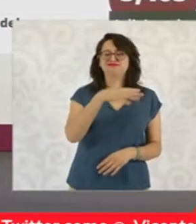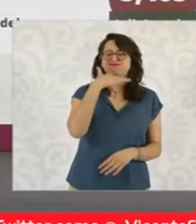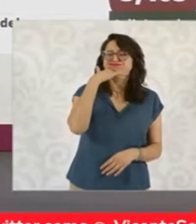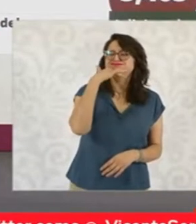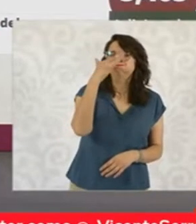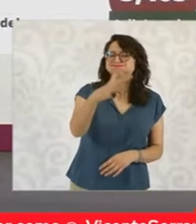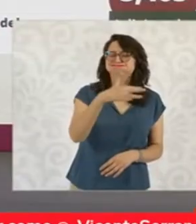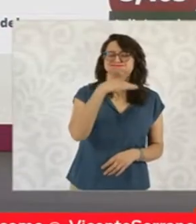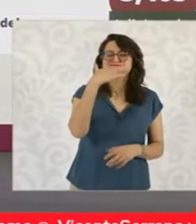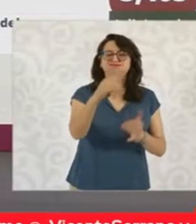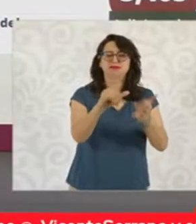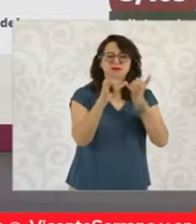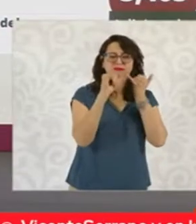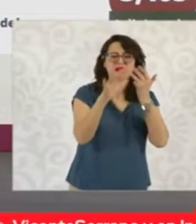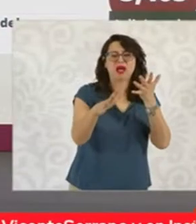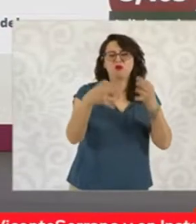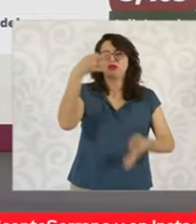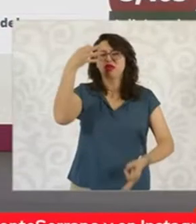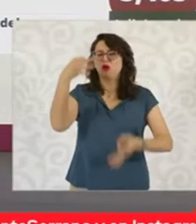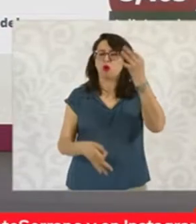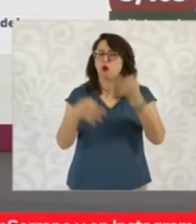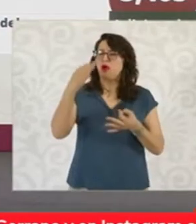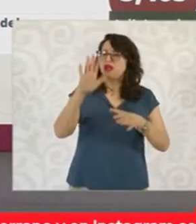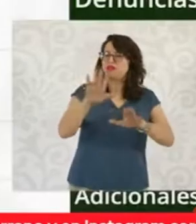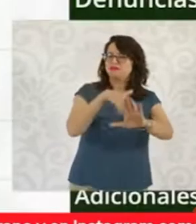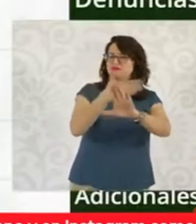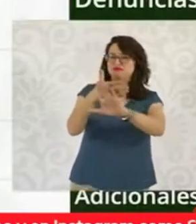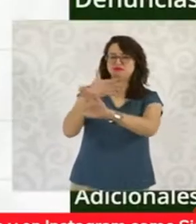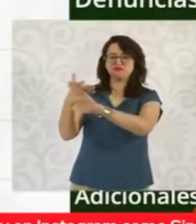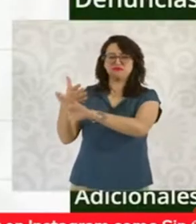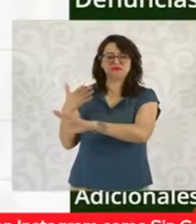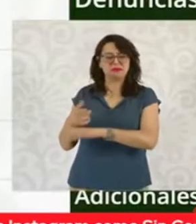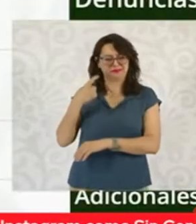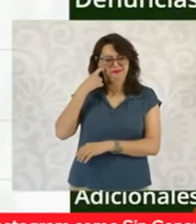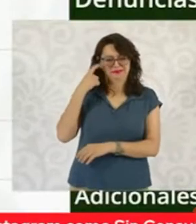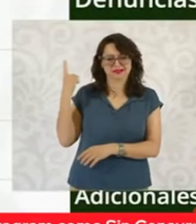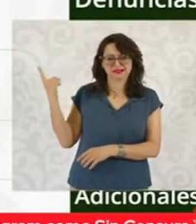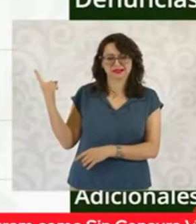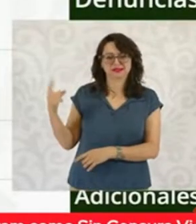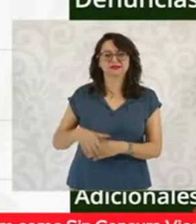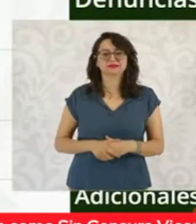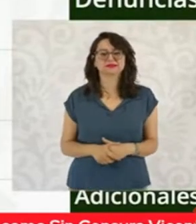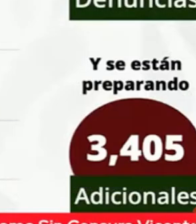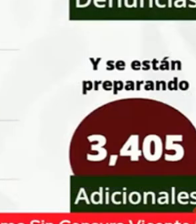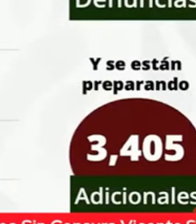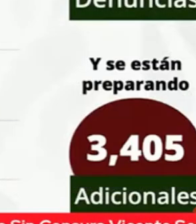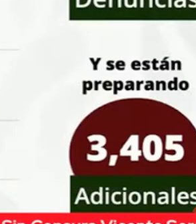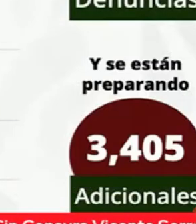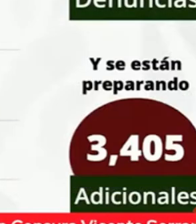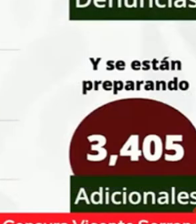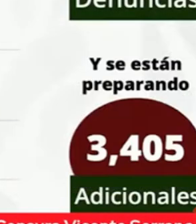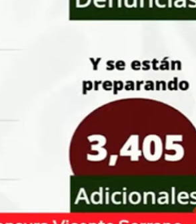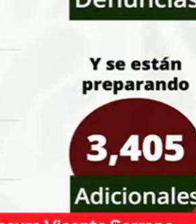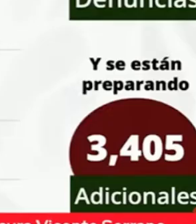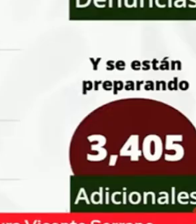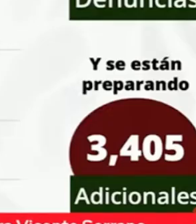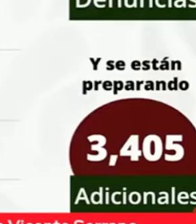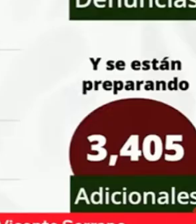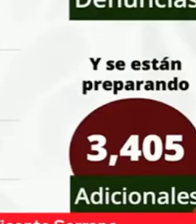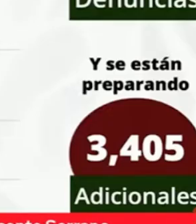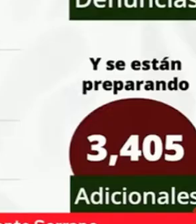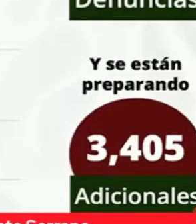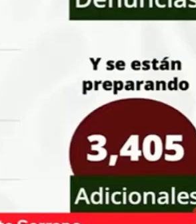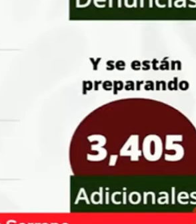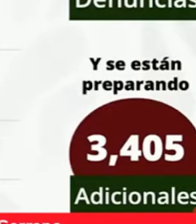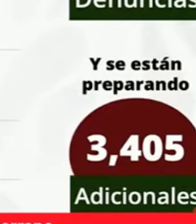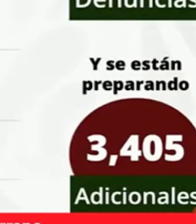fraudes por juicios masivos, aquí se afectaron a 373.000 derechohabientes, fraudes inmobiliarios